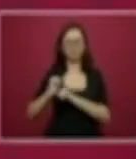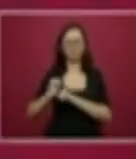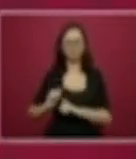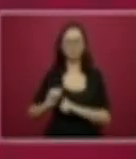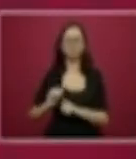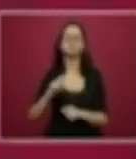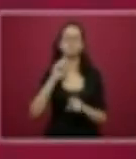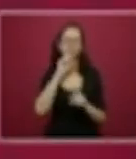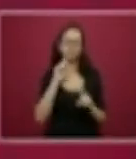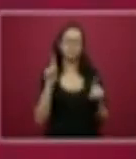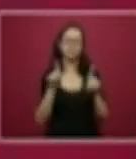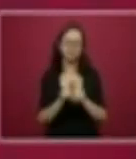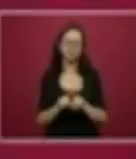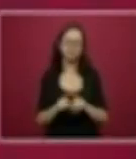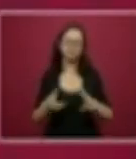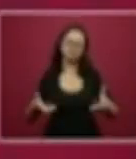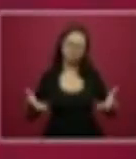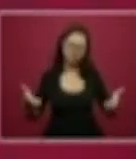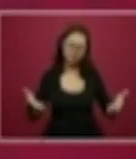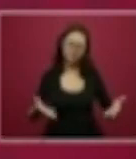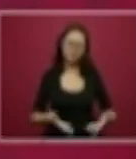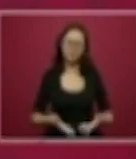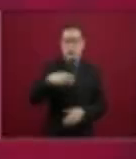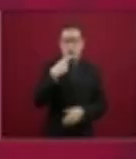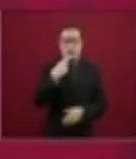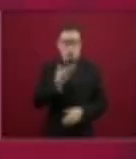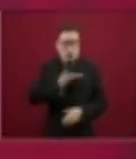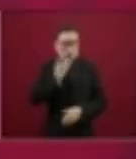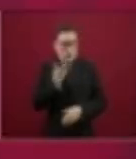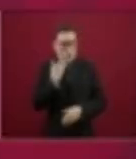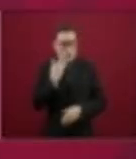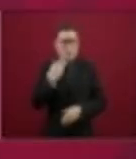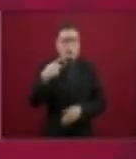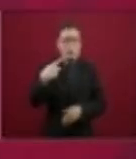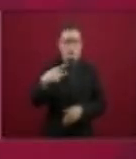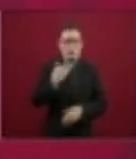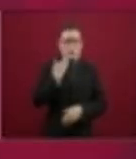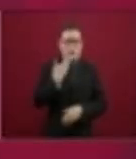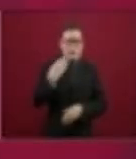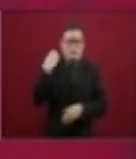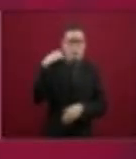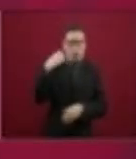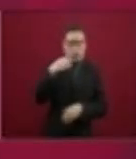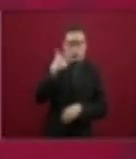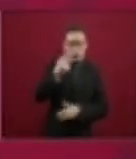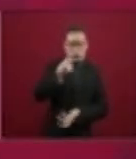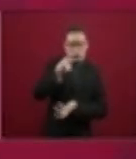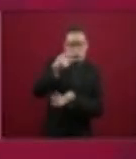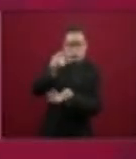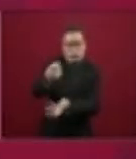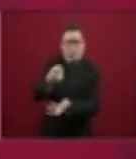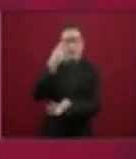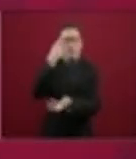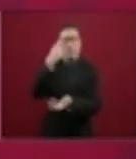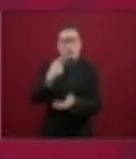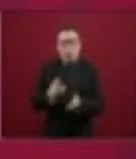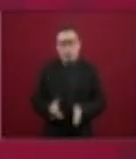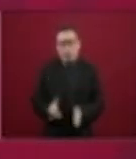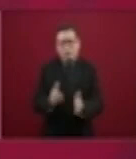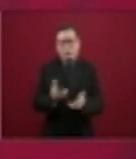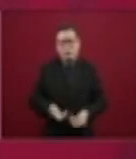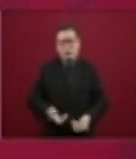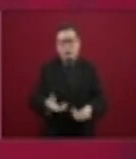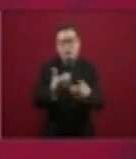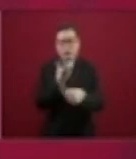modelo que se diseñó para favorecer a una mínima proporción de mexicanos afectando a la mayor parte